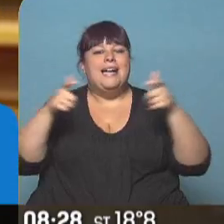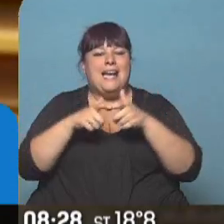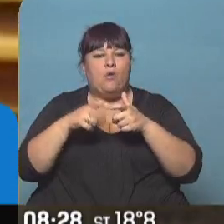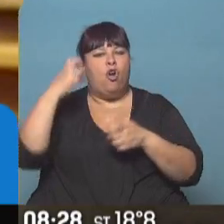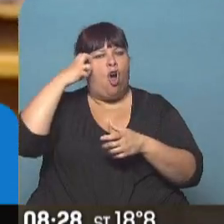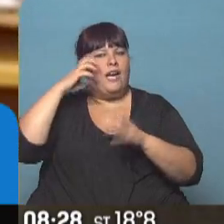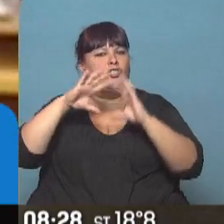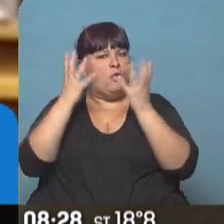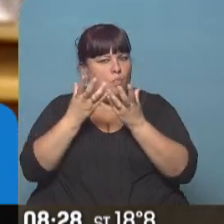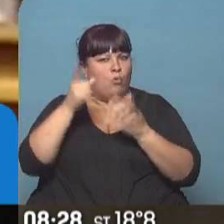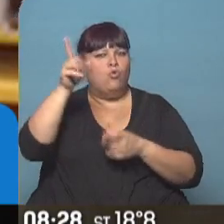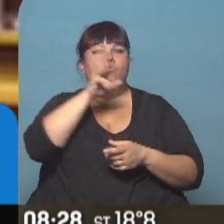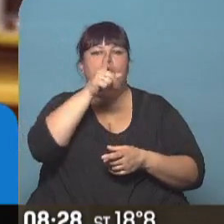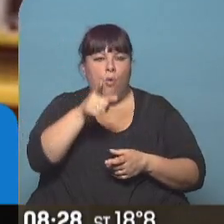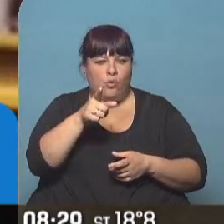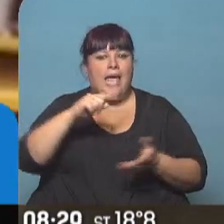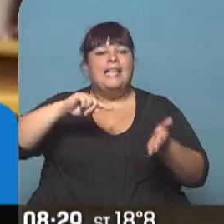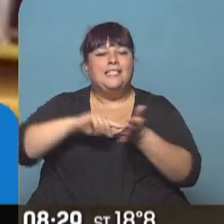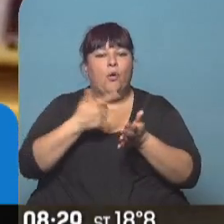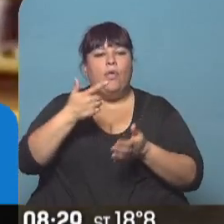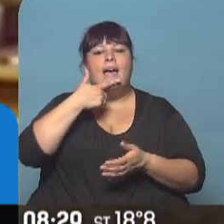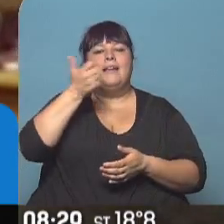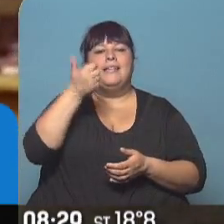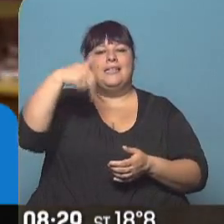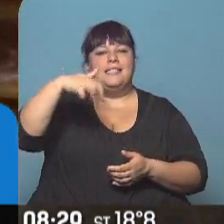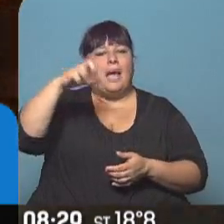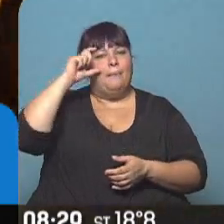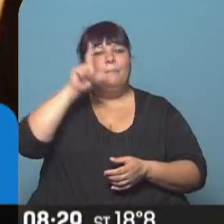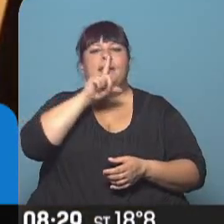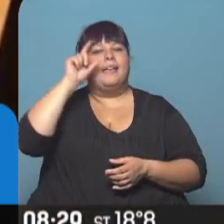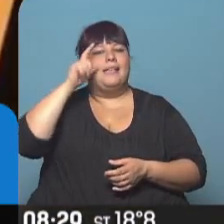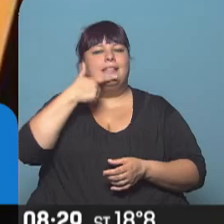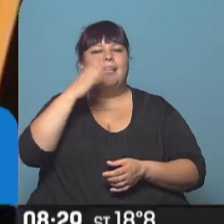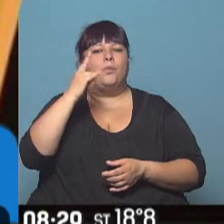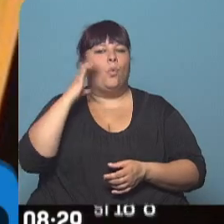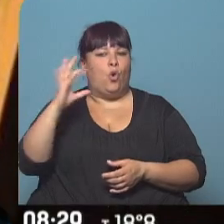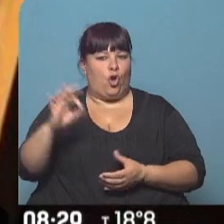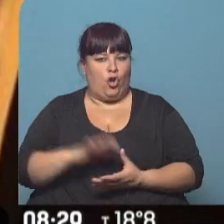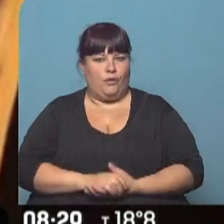interparlamentaria en Rusia, en la ciudad de San Petersburgo.